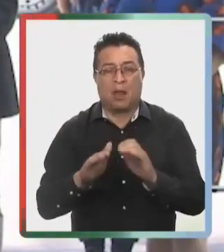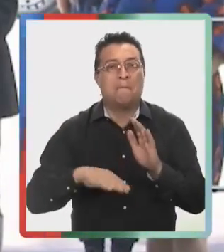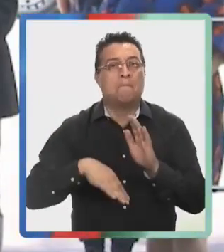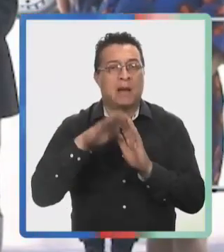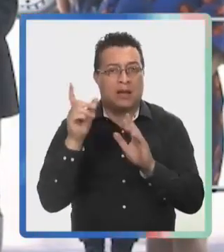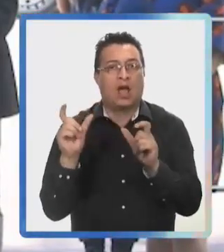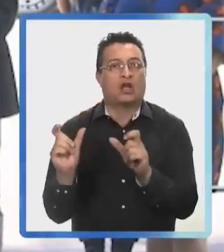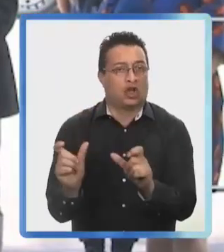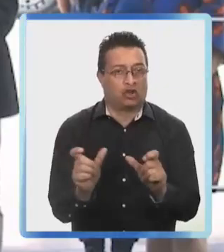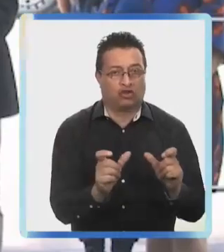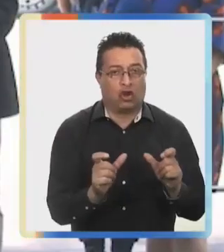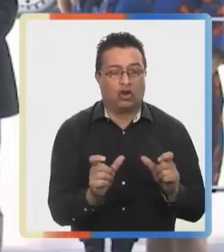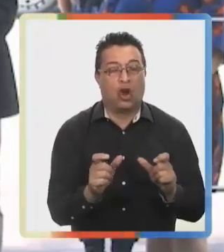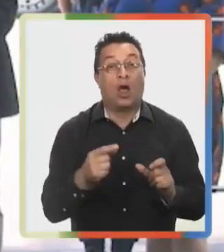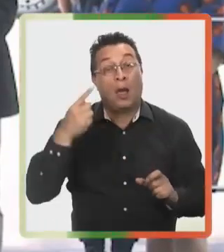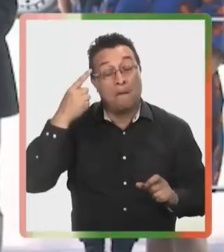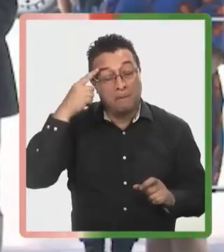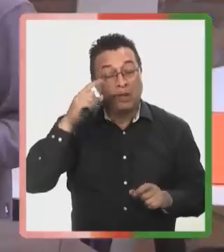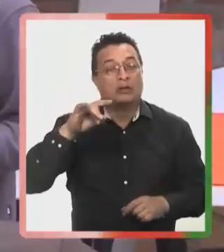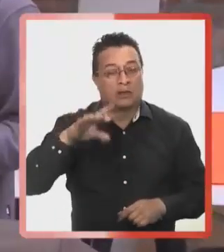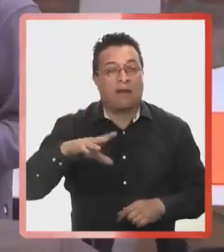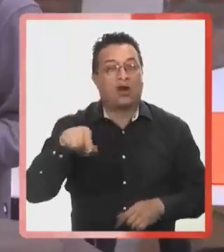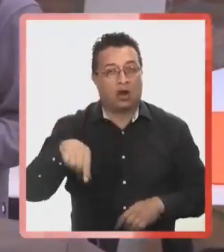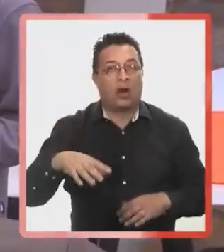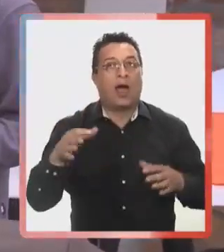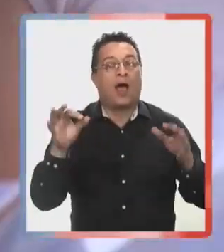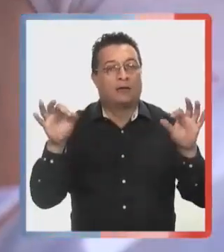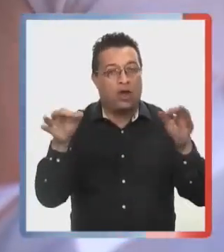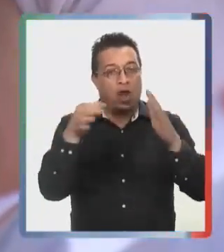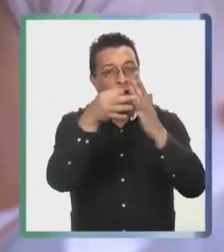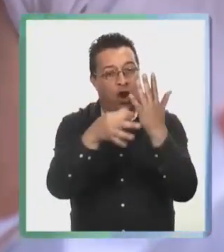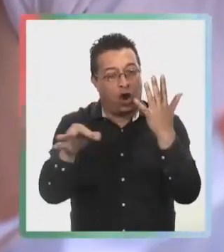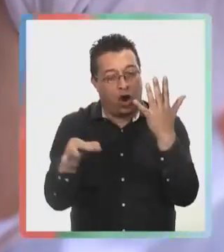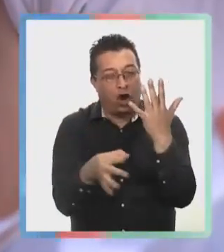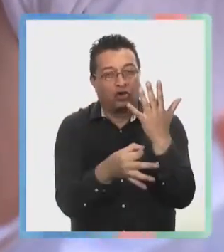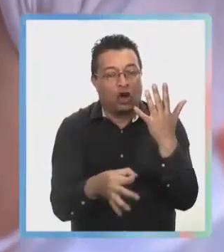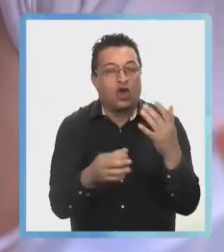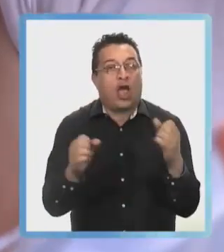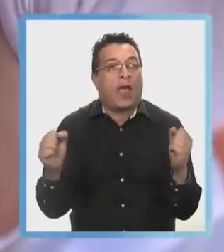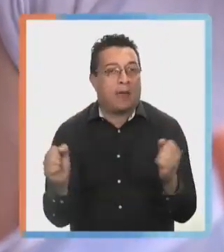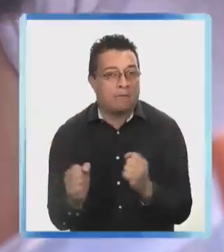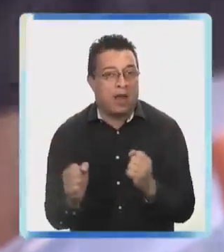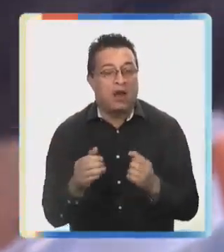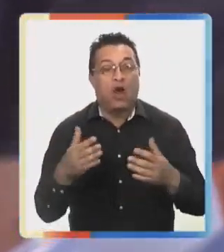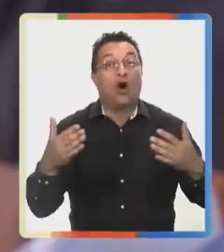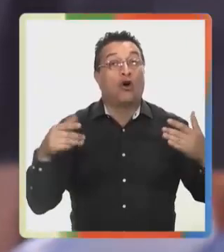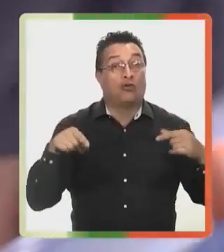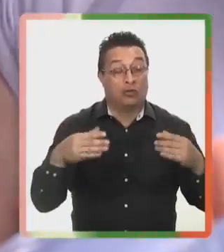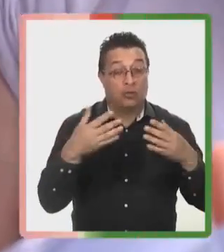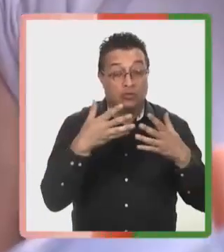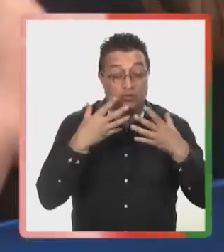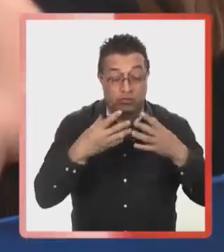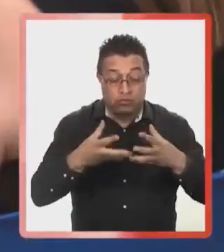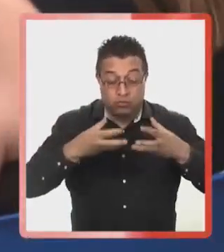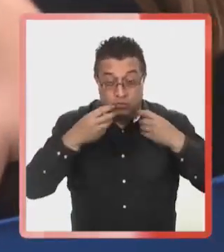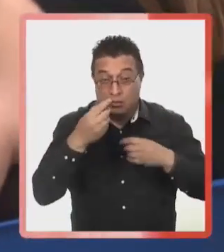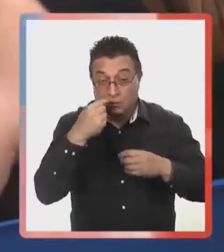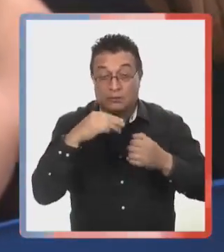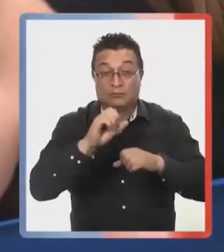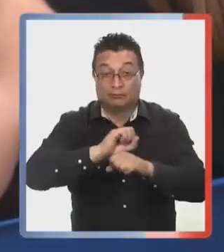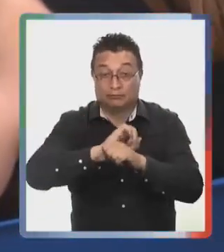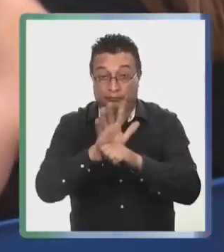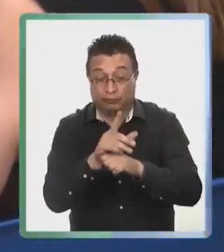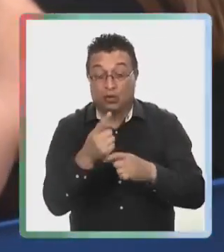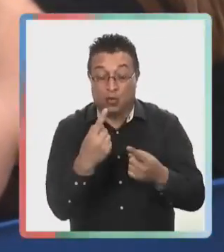de mayor control, pero sabemos que durante el otoño, el invierno, los virus respiratorios, no solamente el SARS-CoV-2